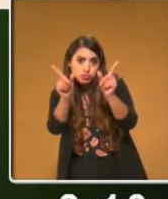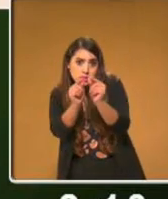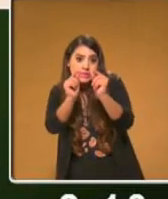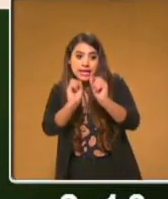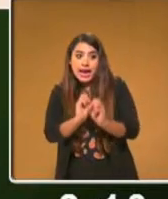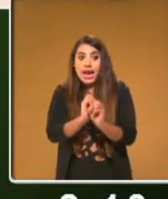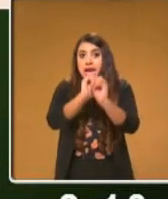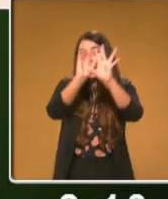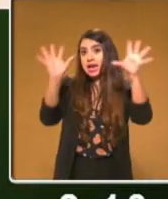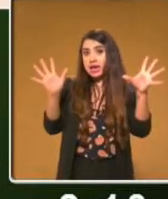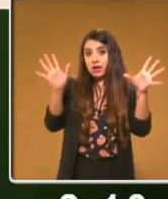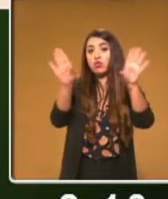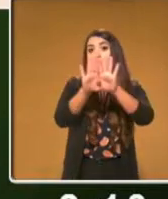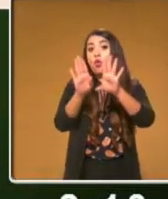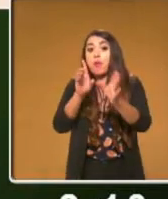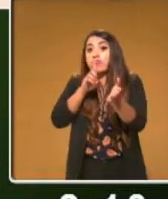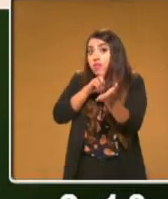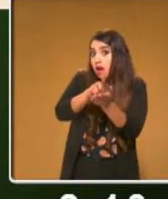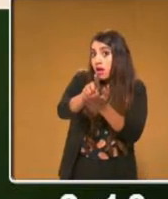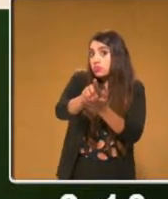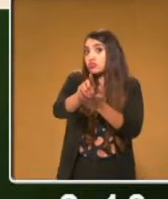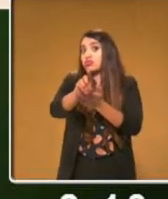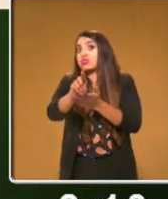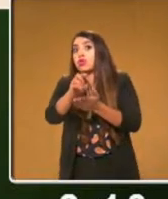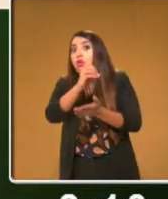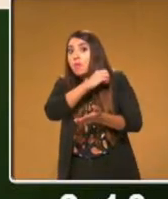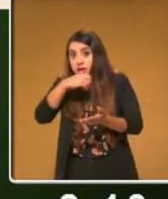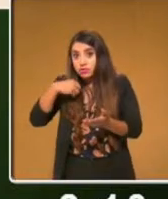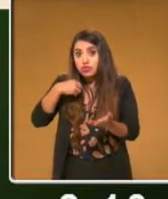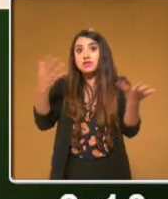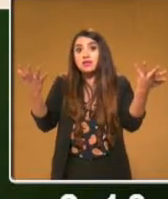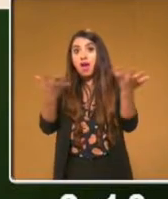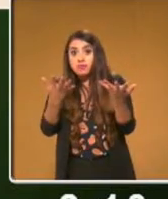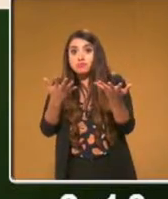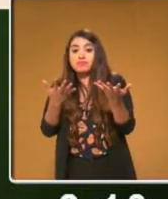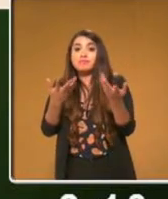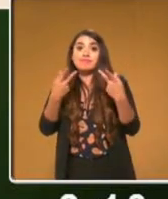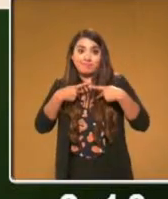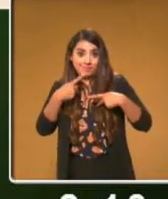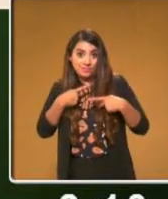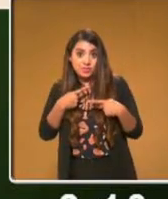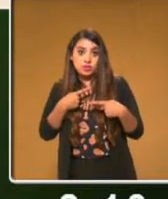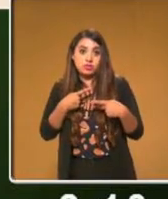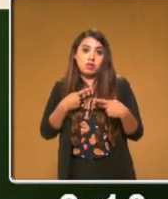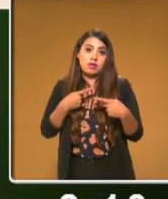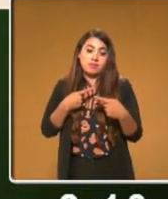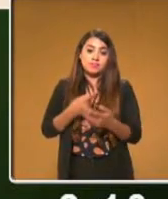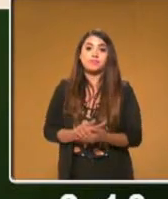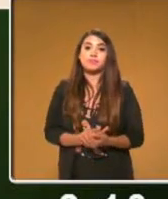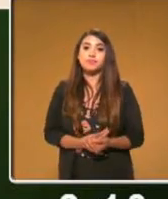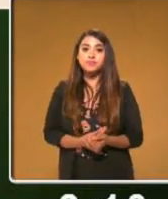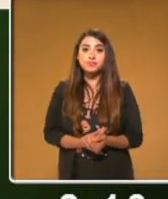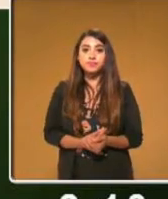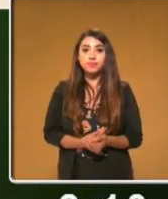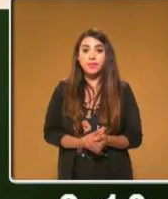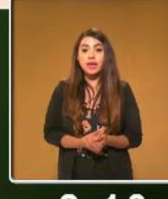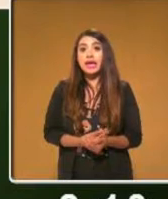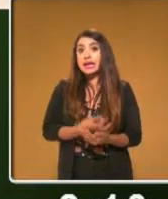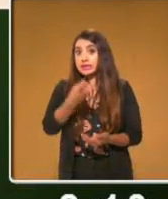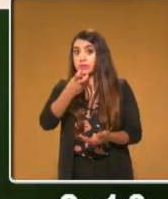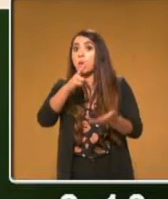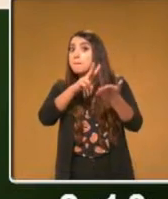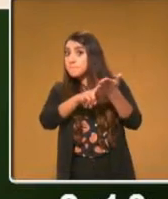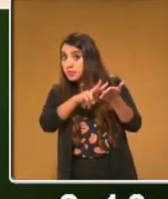claridad sobre derechos y obligaciones entre los involucrados que realizan un trámite. Para validarlos